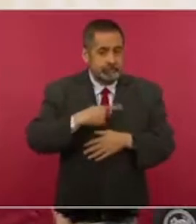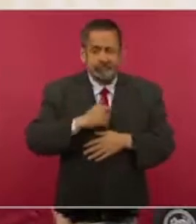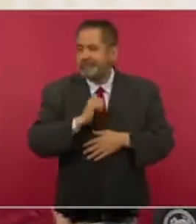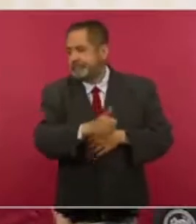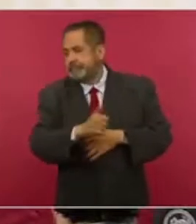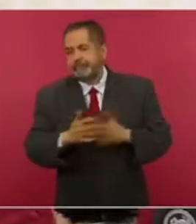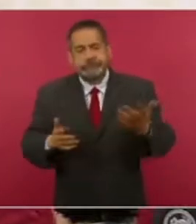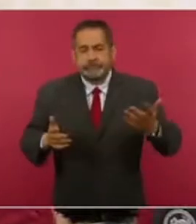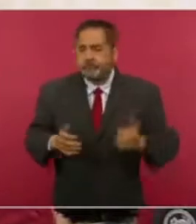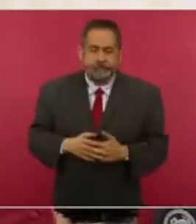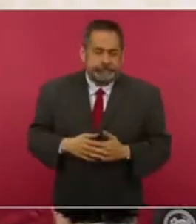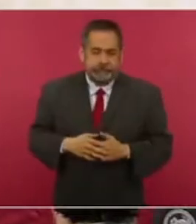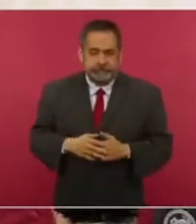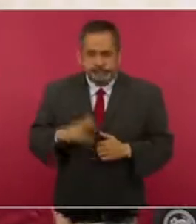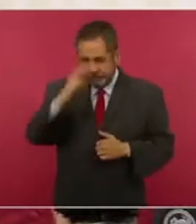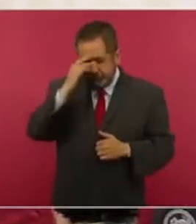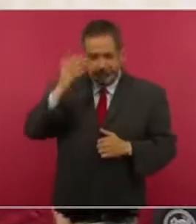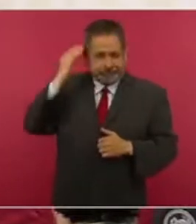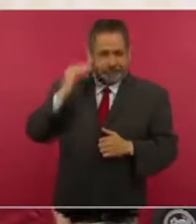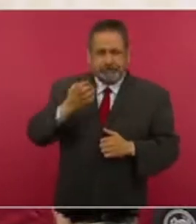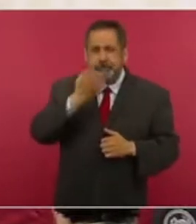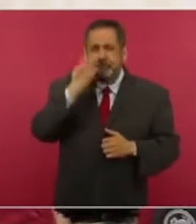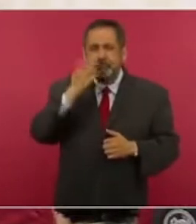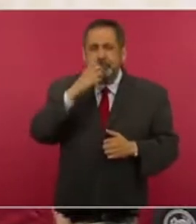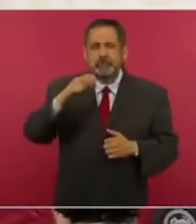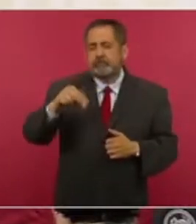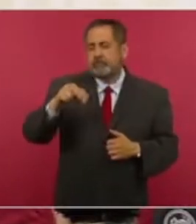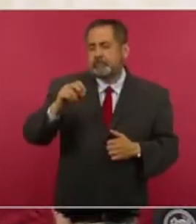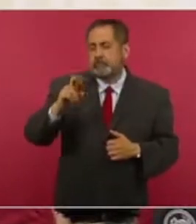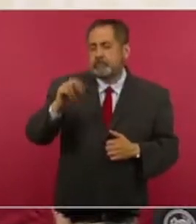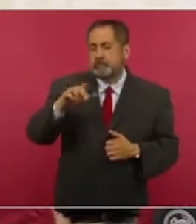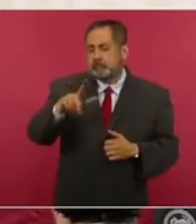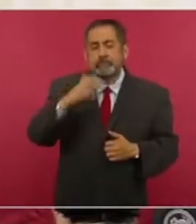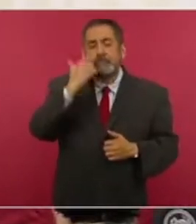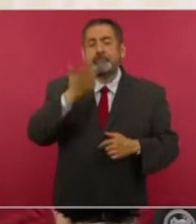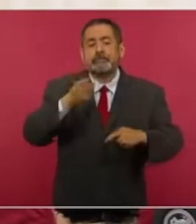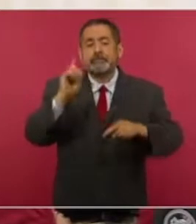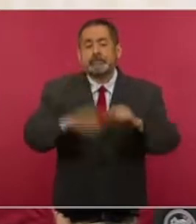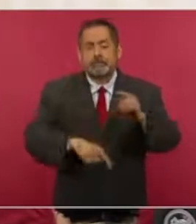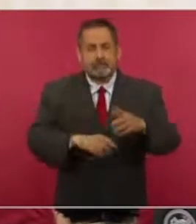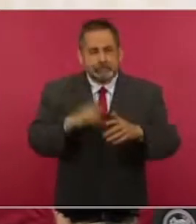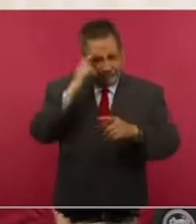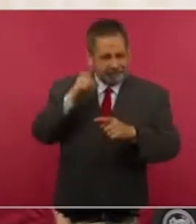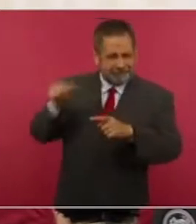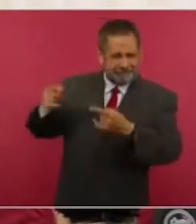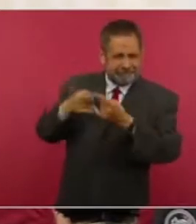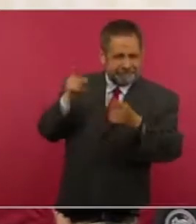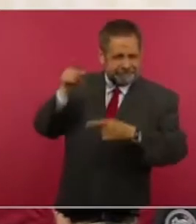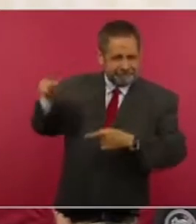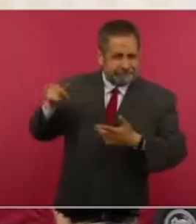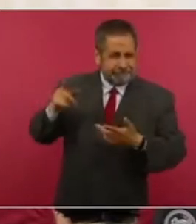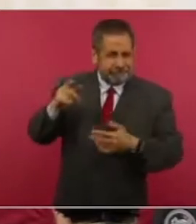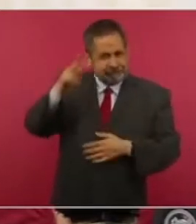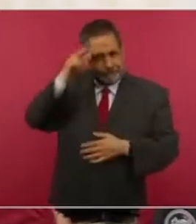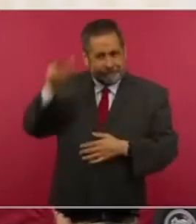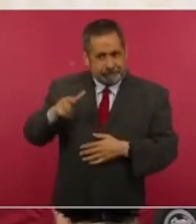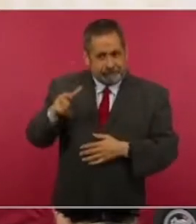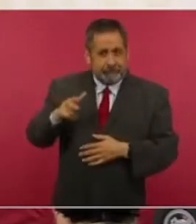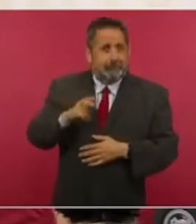Las normales las querían eliminar. Y ahí está el caso del MEXE, de